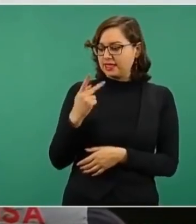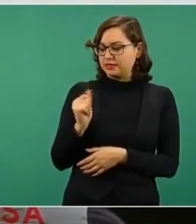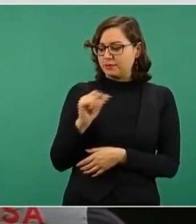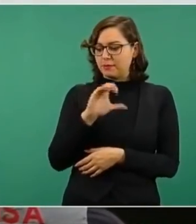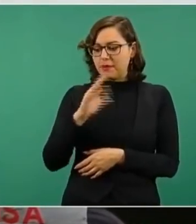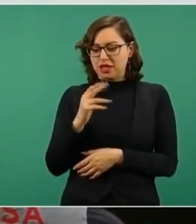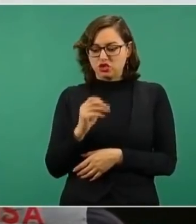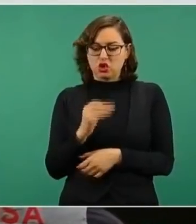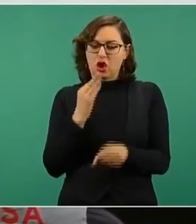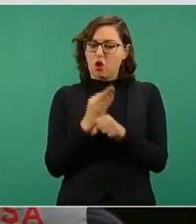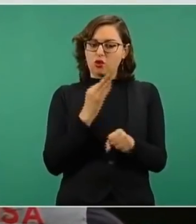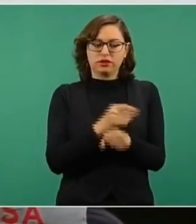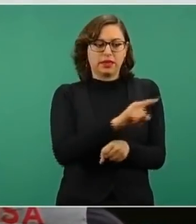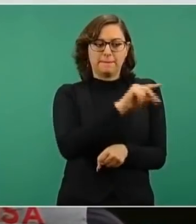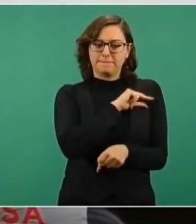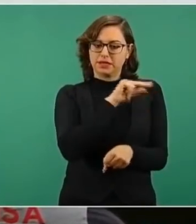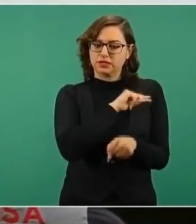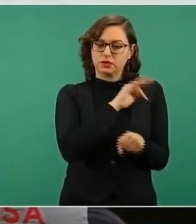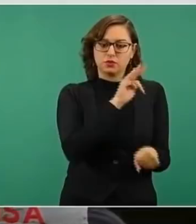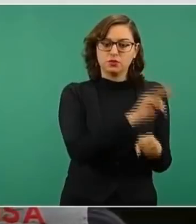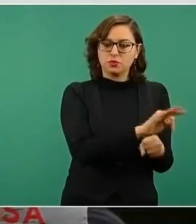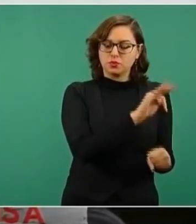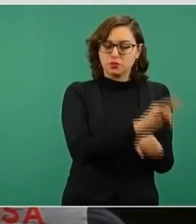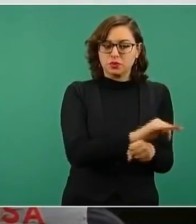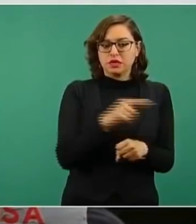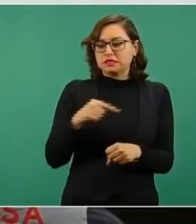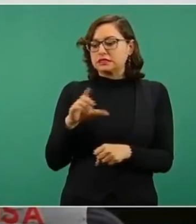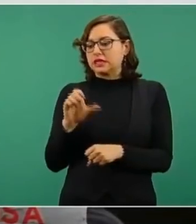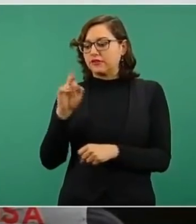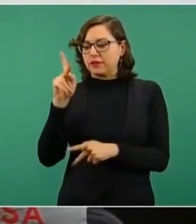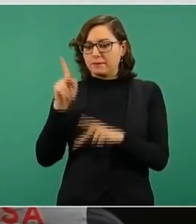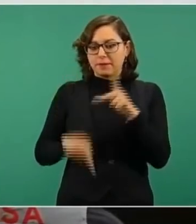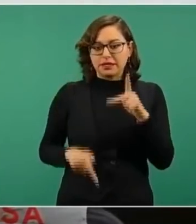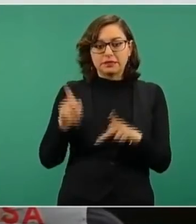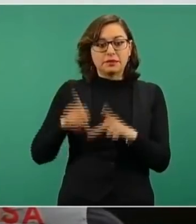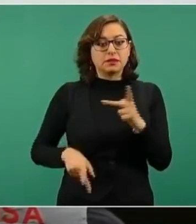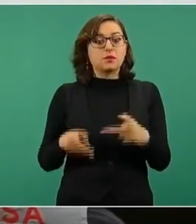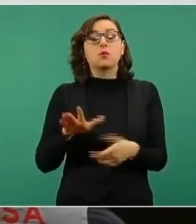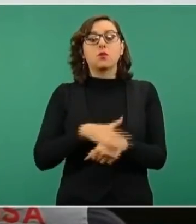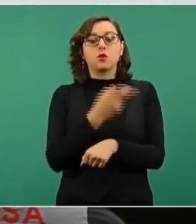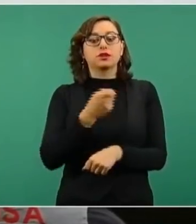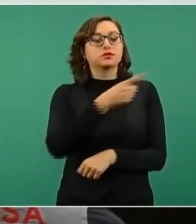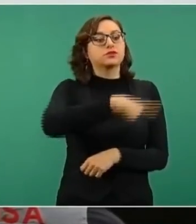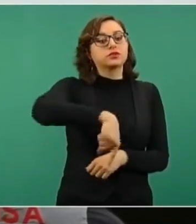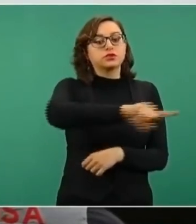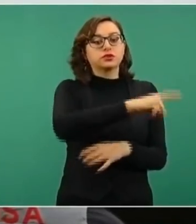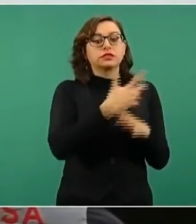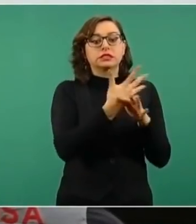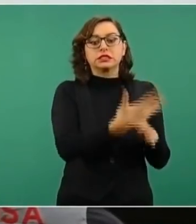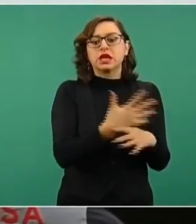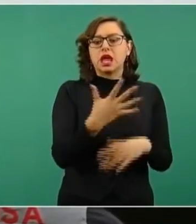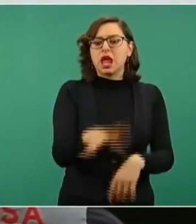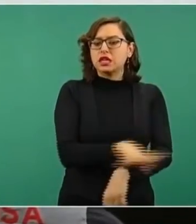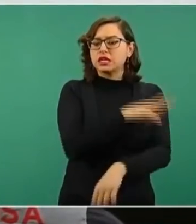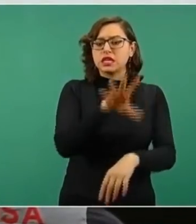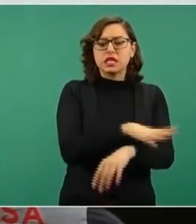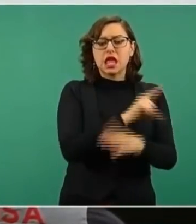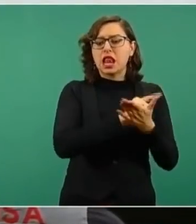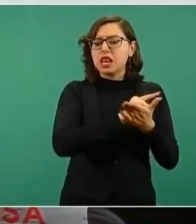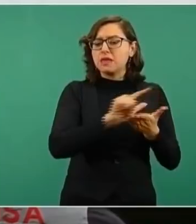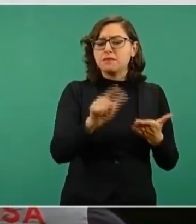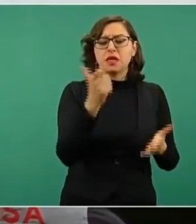las privadas hoy, porque solo considera el variable. Por eso se la pasan diciendo que las energías limpias son más